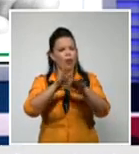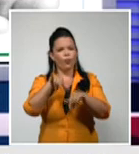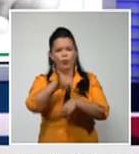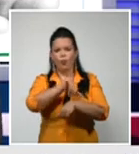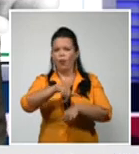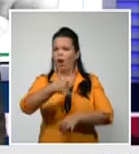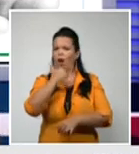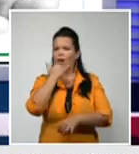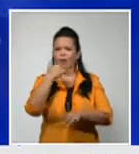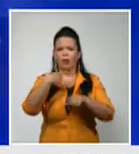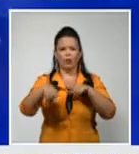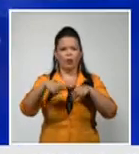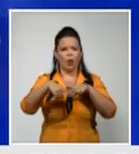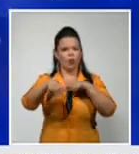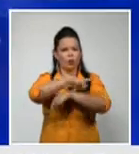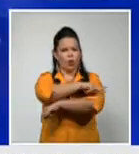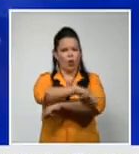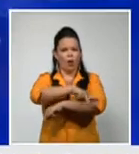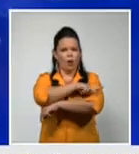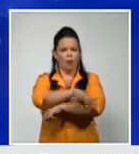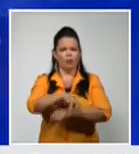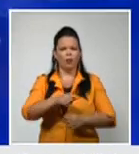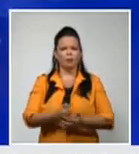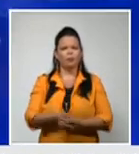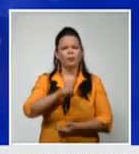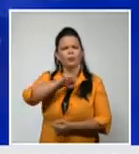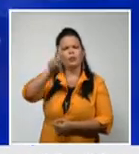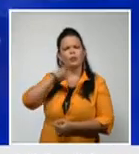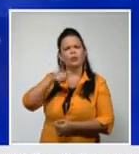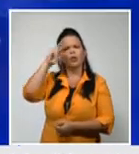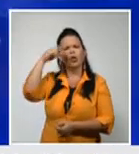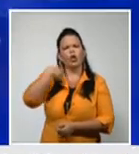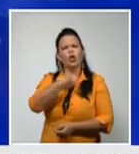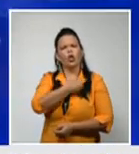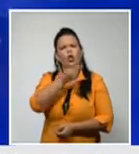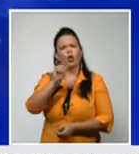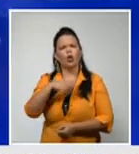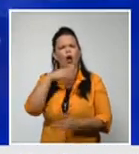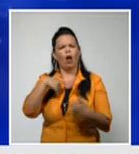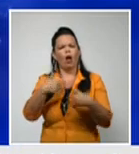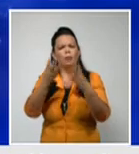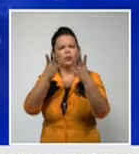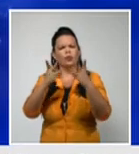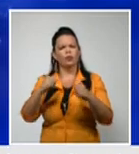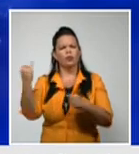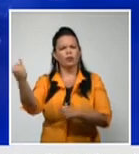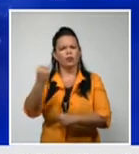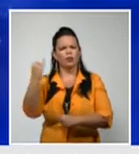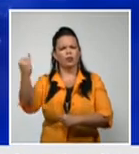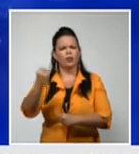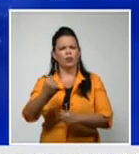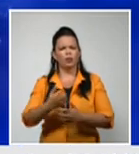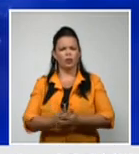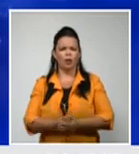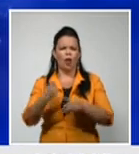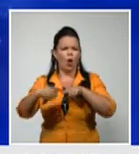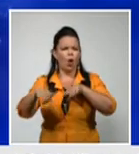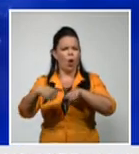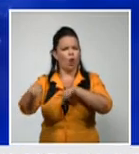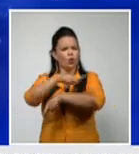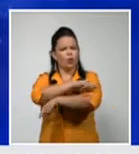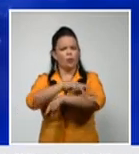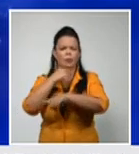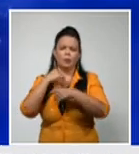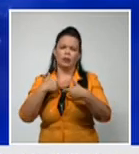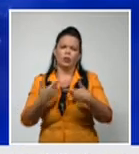mundo. Doctor, ¿cómo se comporta ahora mismo las cifras en cuanto a la presencia de la COVID-19 en otros países de nuestro